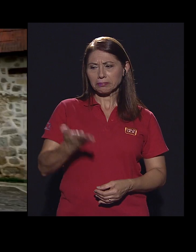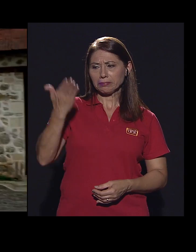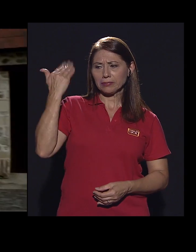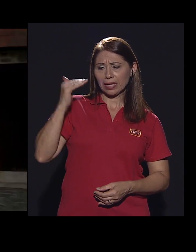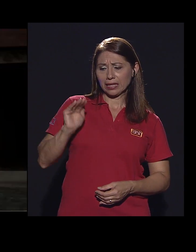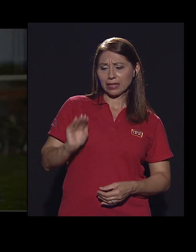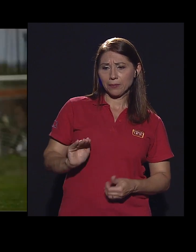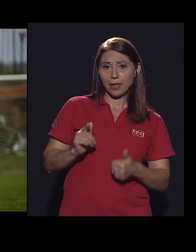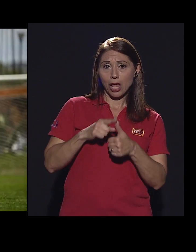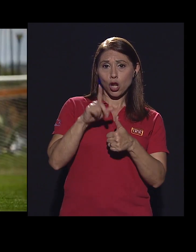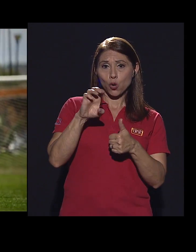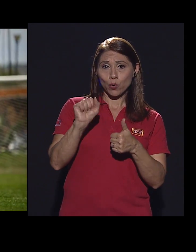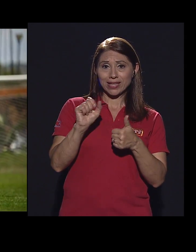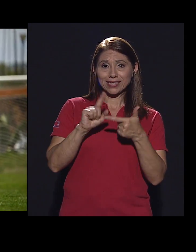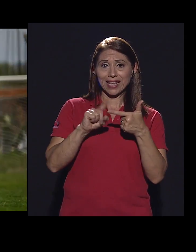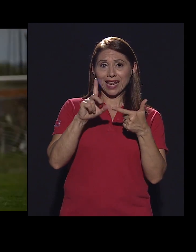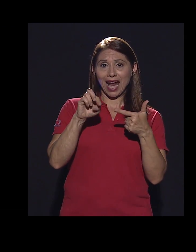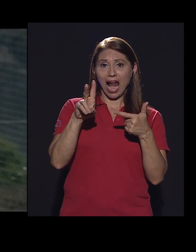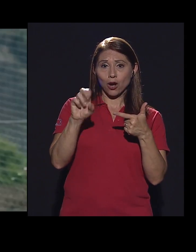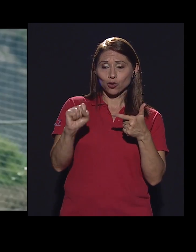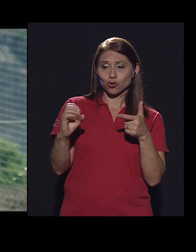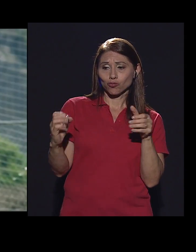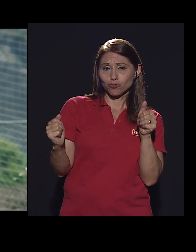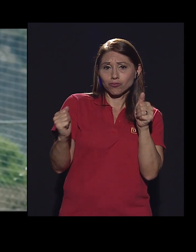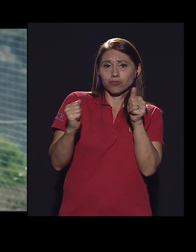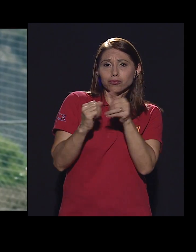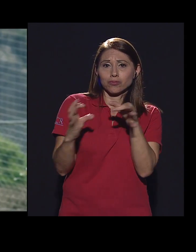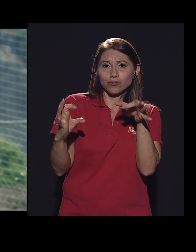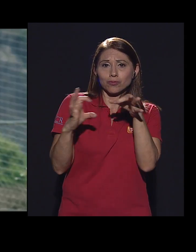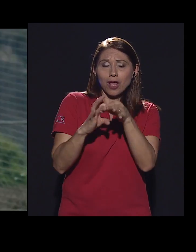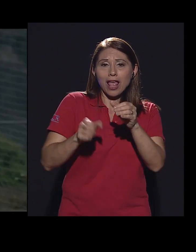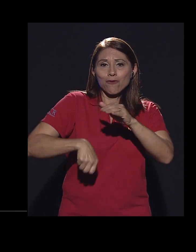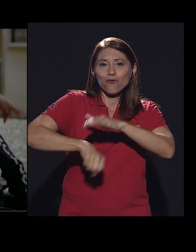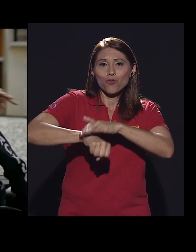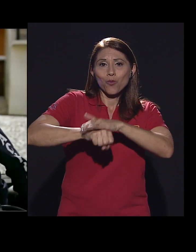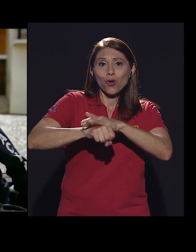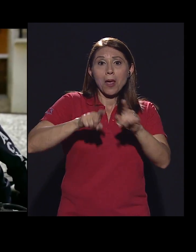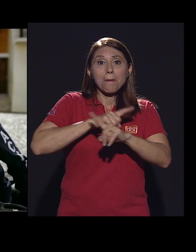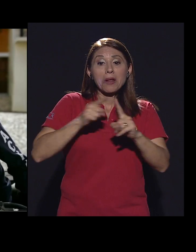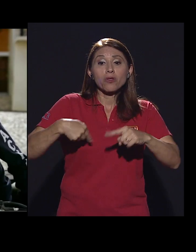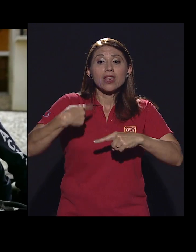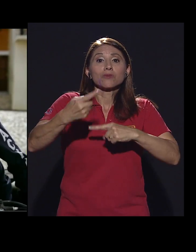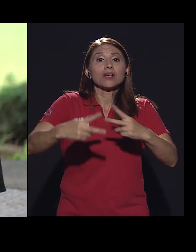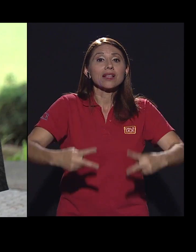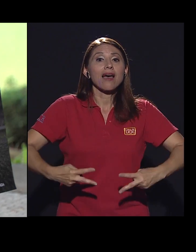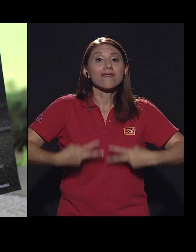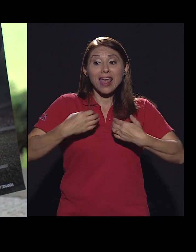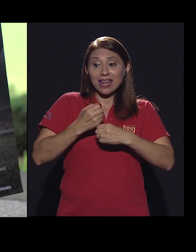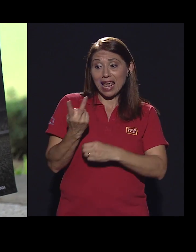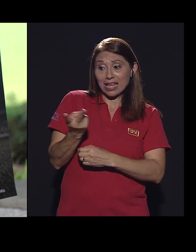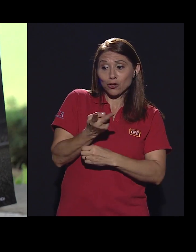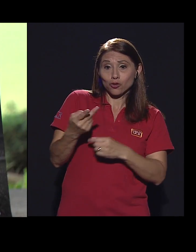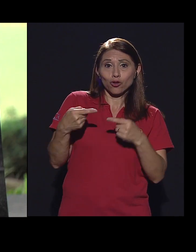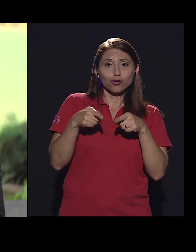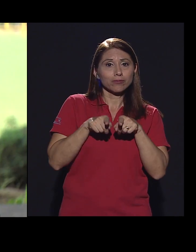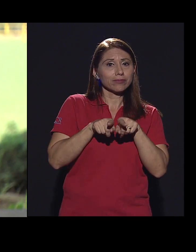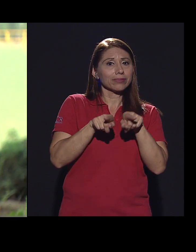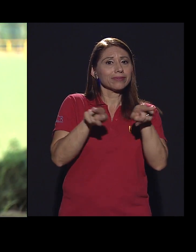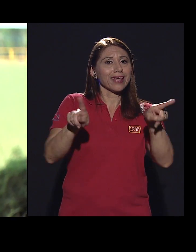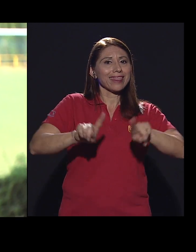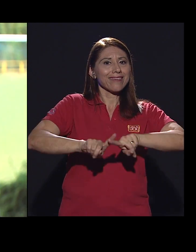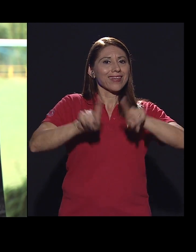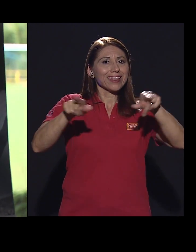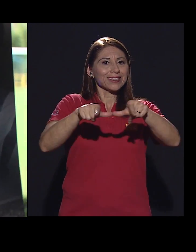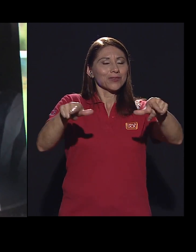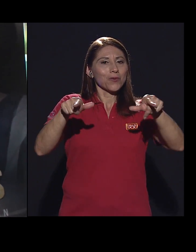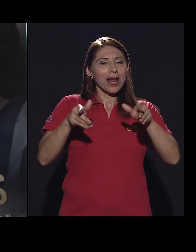En su infancia, a Luis y a Carlitos los unió el fútbol, y aunque la vida los llevaría después por caminos muy distintos, este mismo